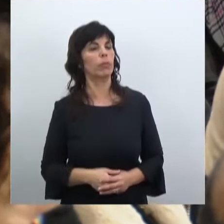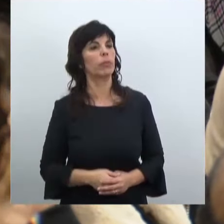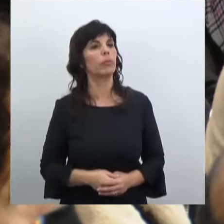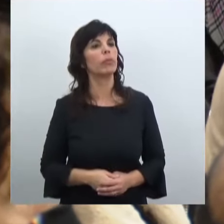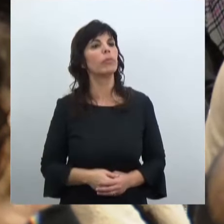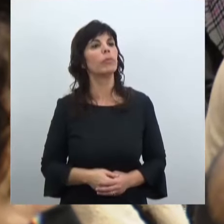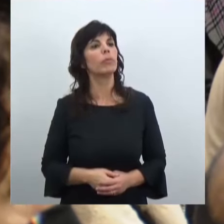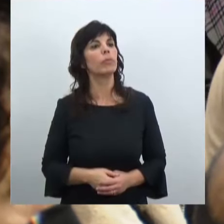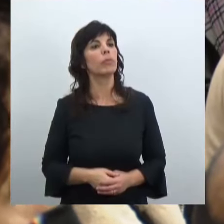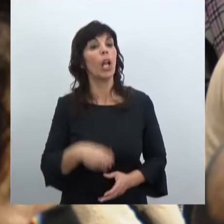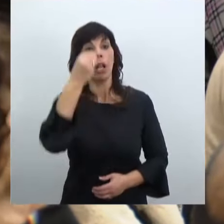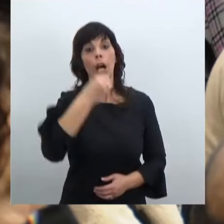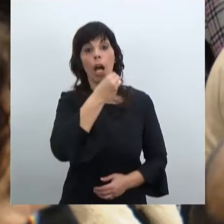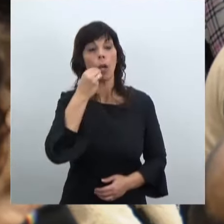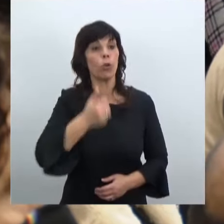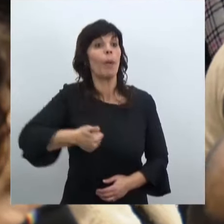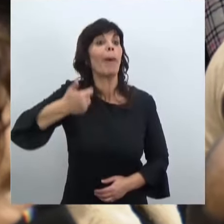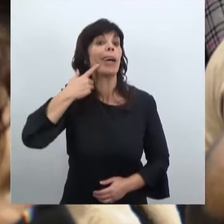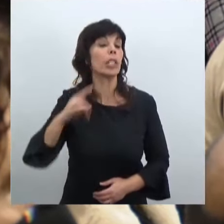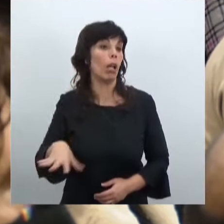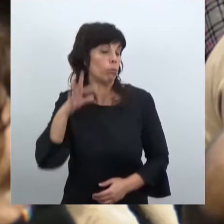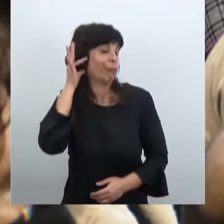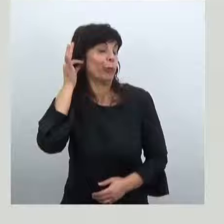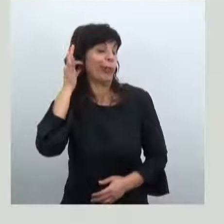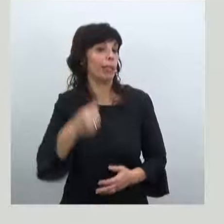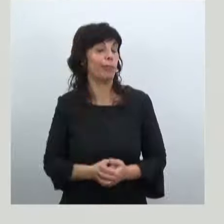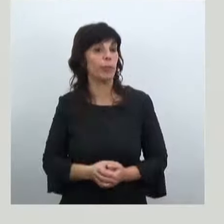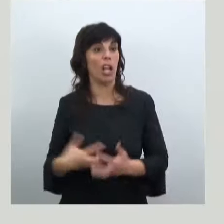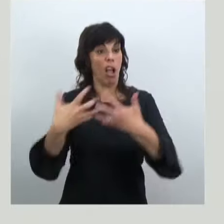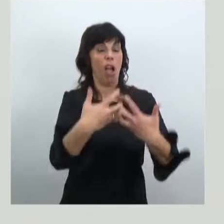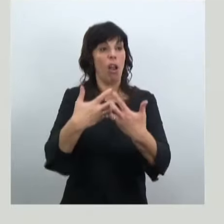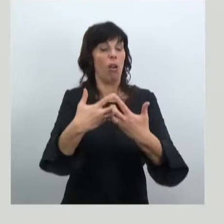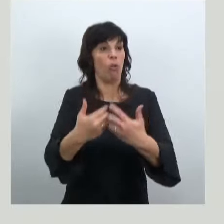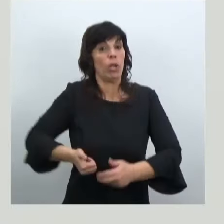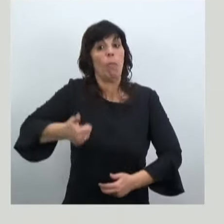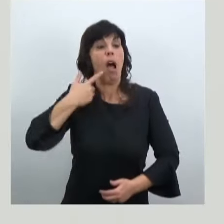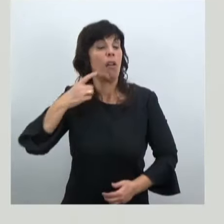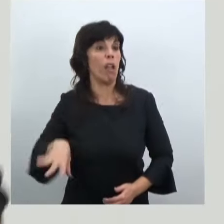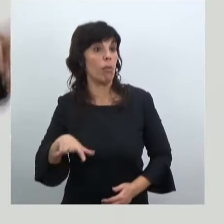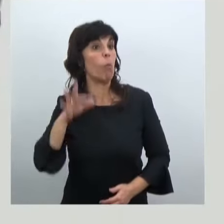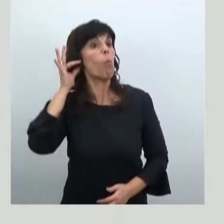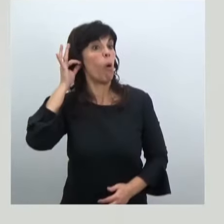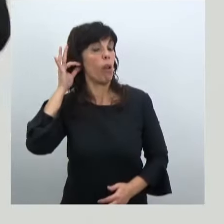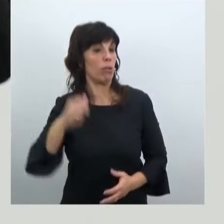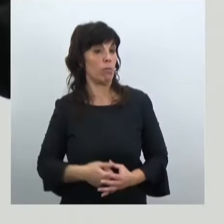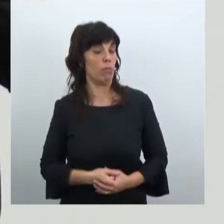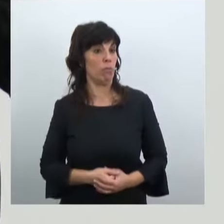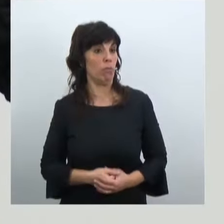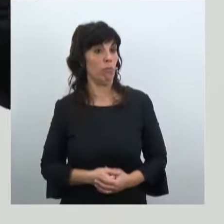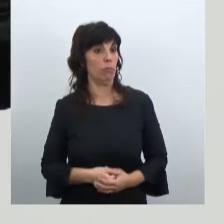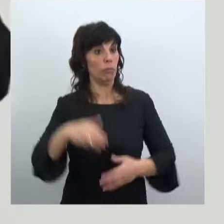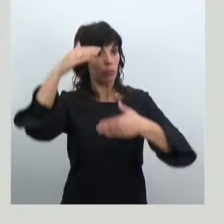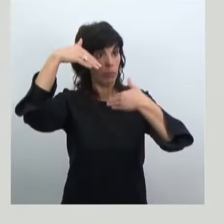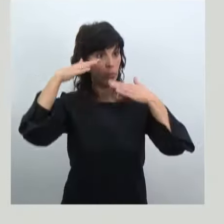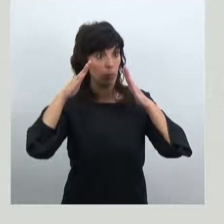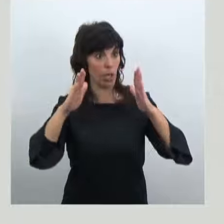Los que más ayunan, ¿quién son? Los que más luchan. Os voy a decir una cosa. Tenéis que estar atentos